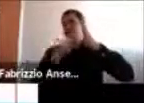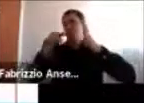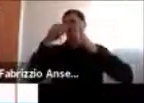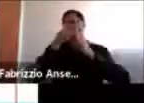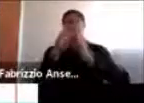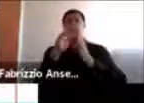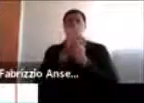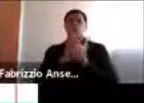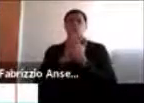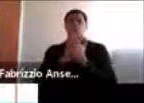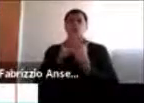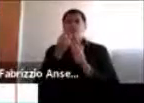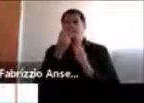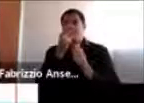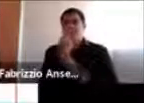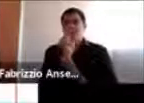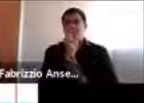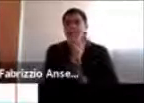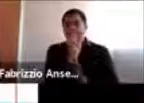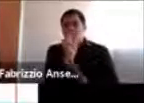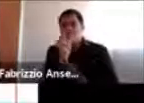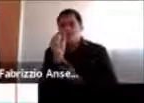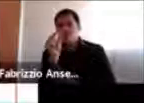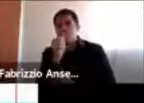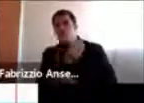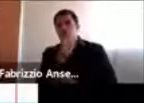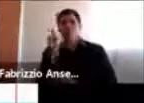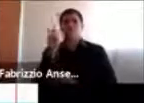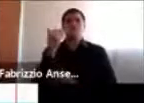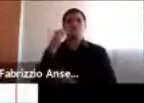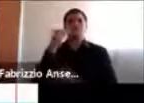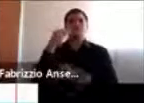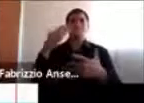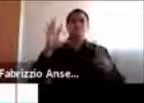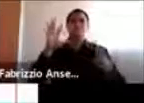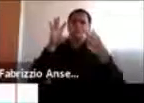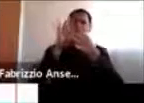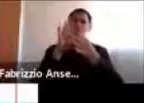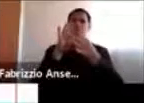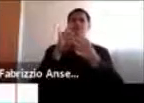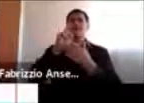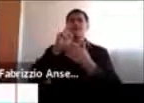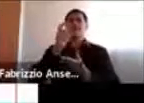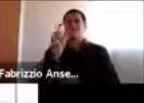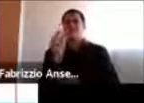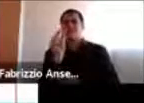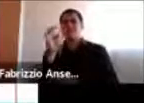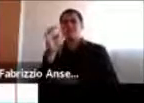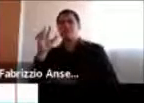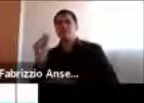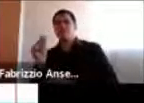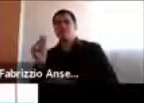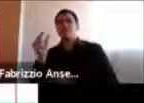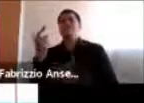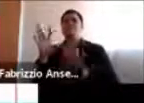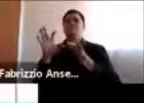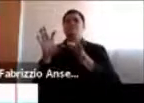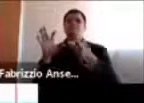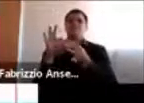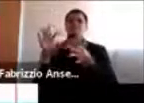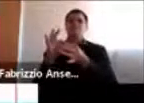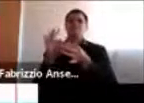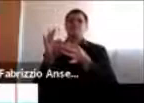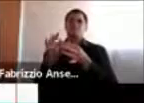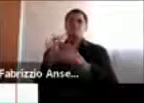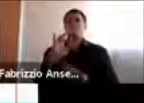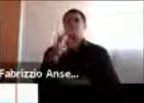que todas las letras ya el niño hizo las asociaciones correctas grafema fonema pero todavía tiene problemas con algunas sílabas salen en verde las que